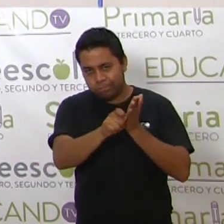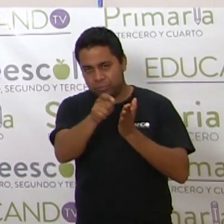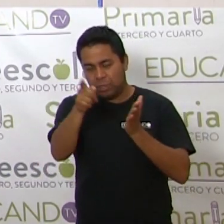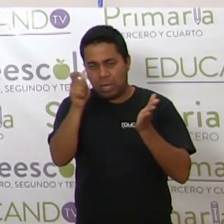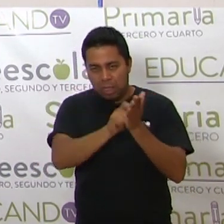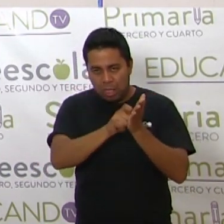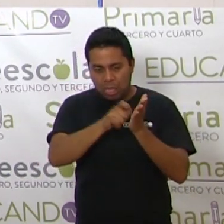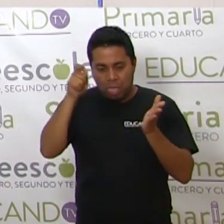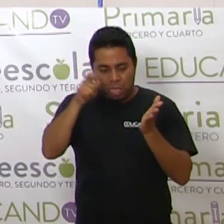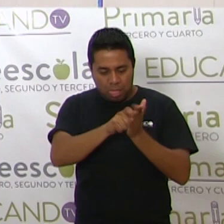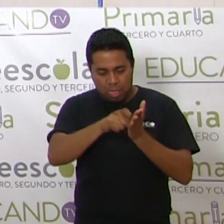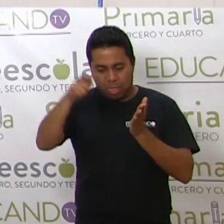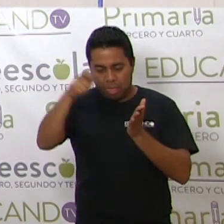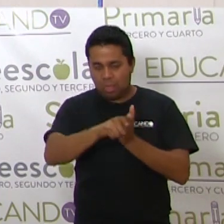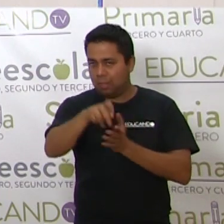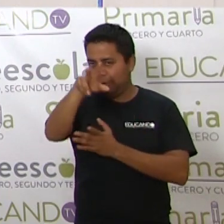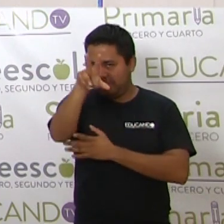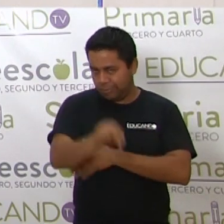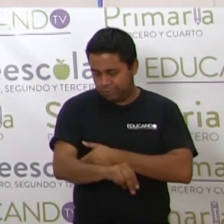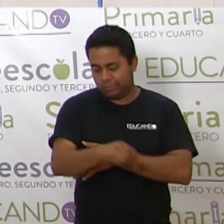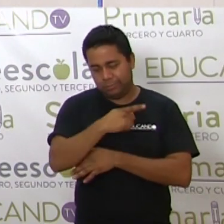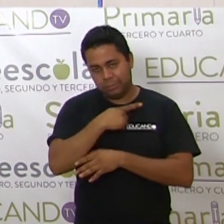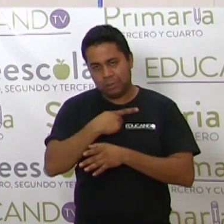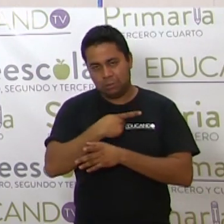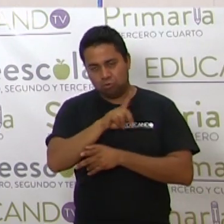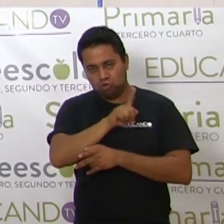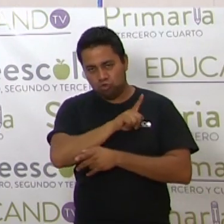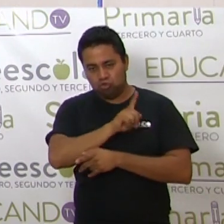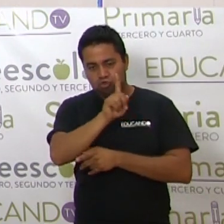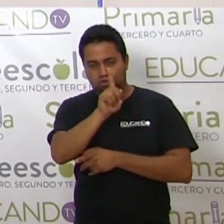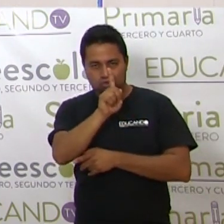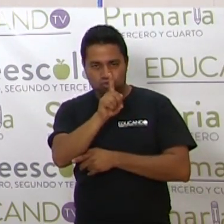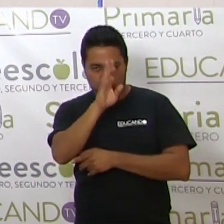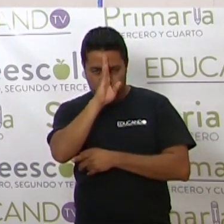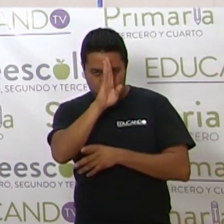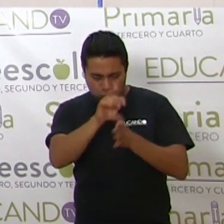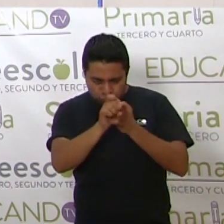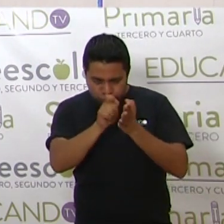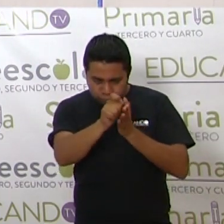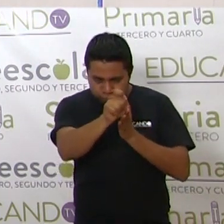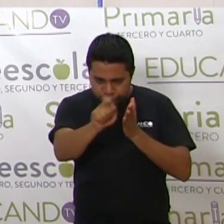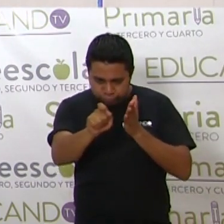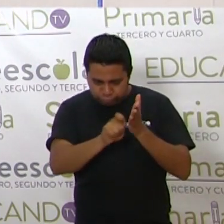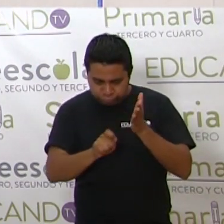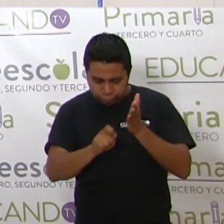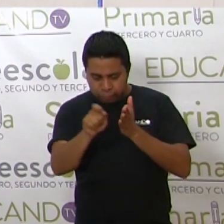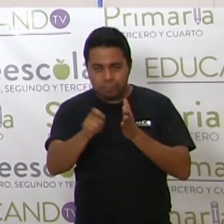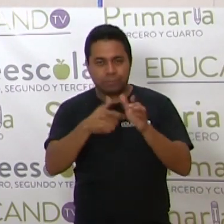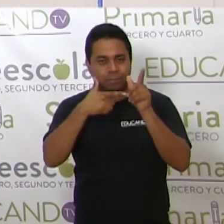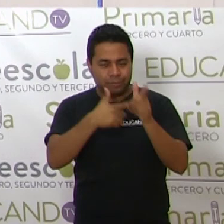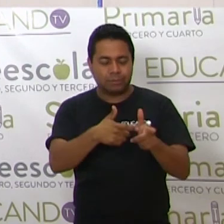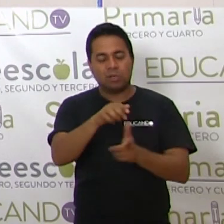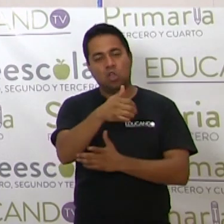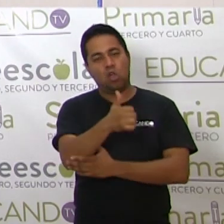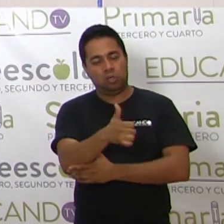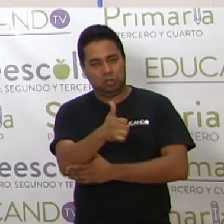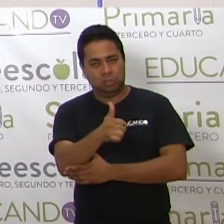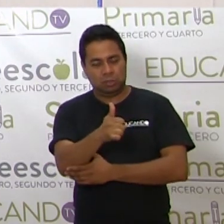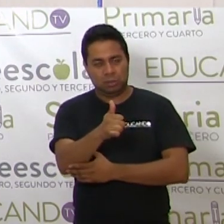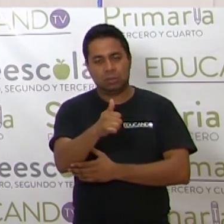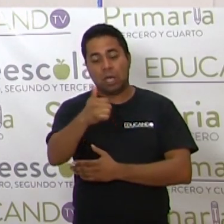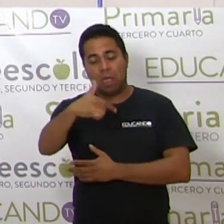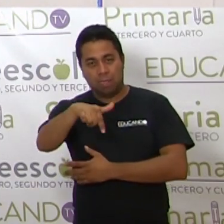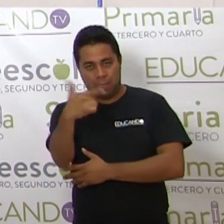línea sin levantar el lápiz sigo muy bien el 11 me voy al